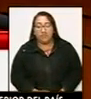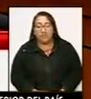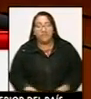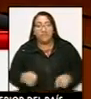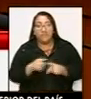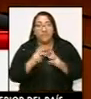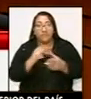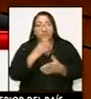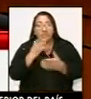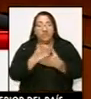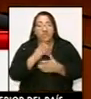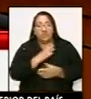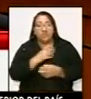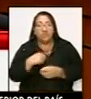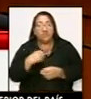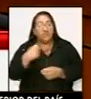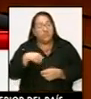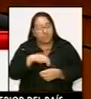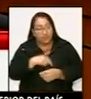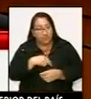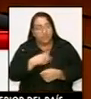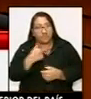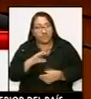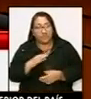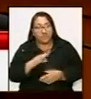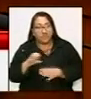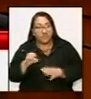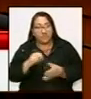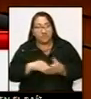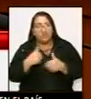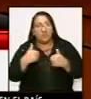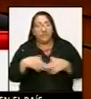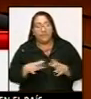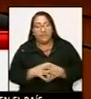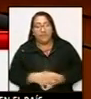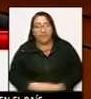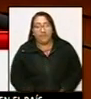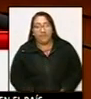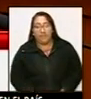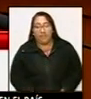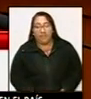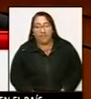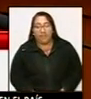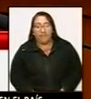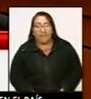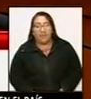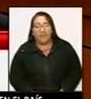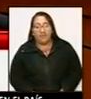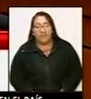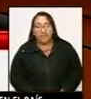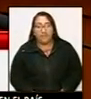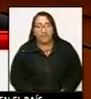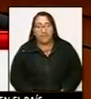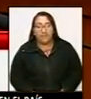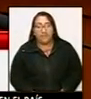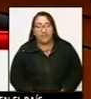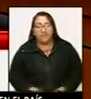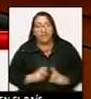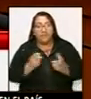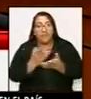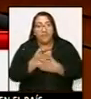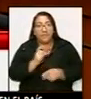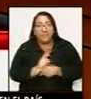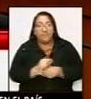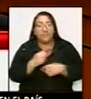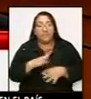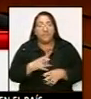fondo. El Estado, nosotros lo hemos abandonado al sector de educación. En el sector de educación